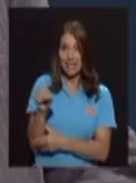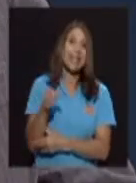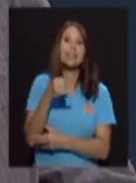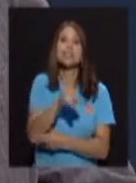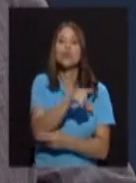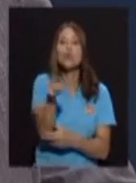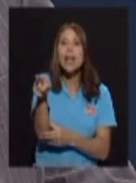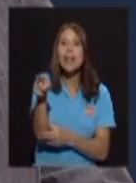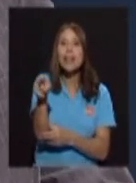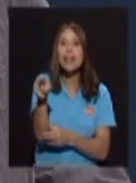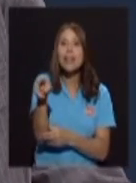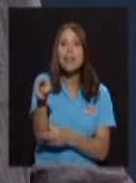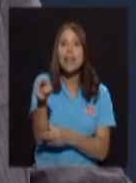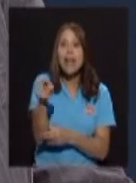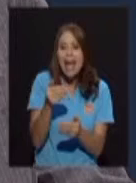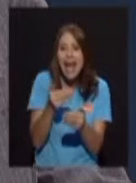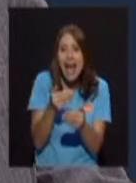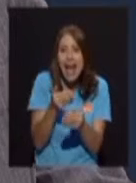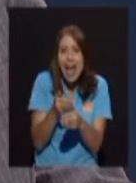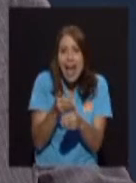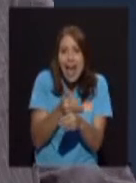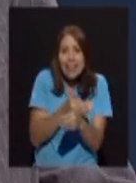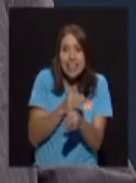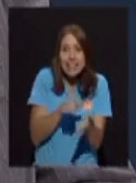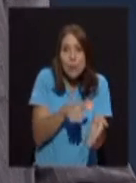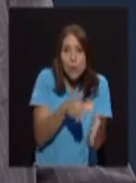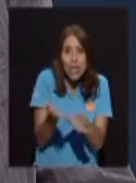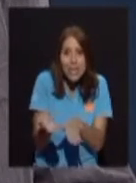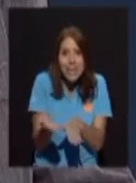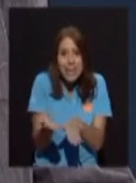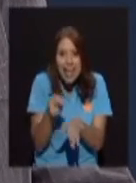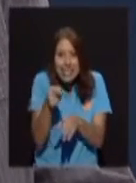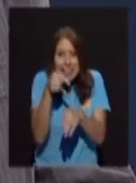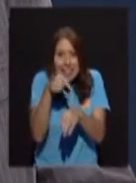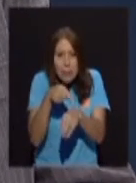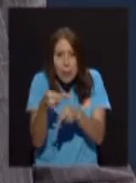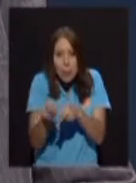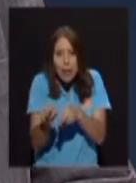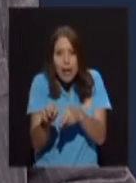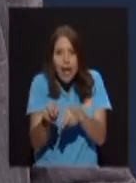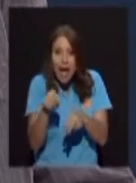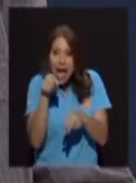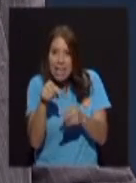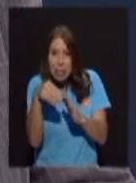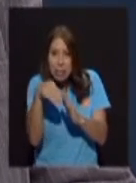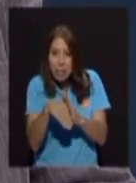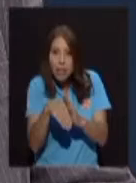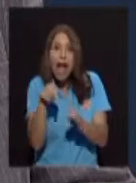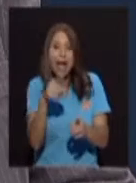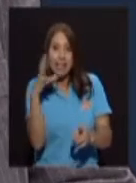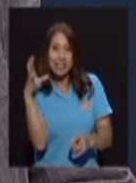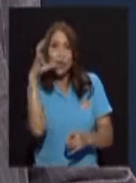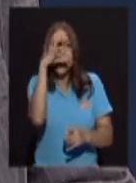corto tiempo justo antes de morir, en donde hay un deterioro más severo, ahí se empieza a notar que los hogares tratan de